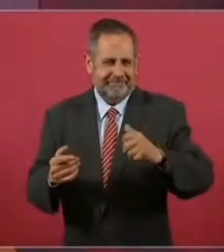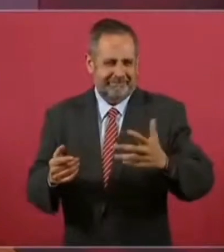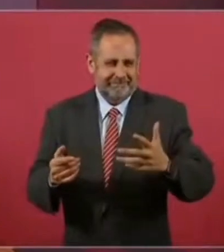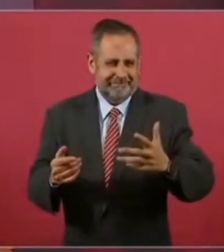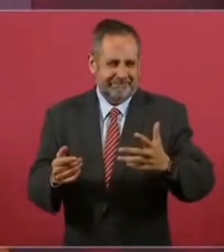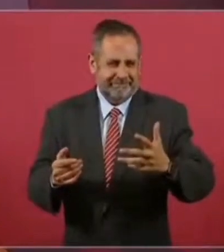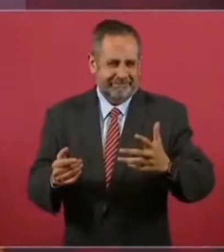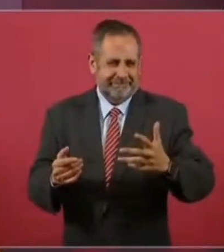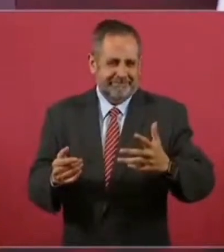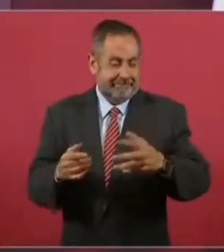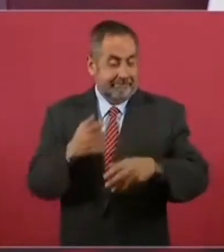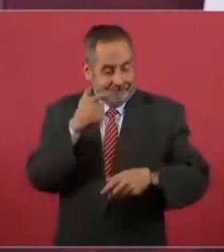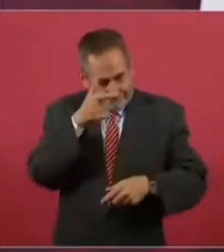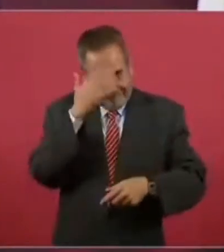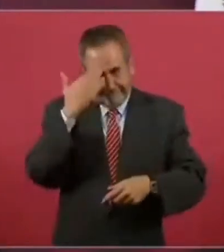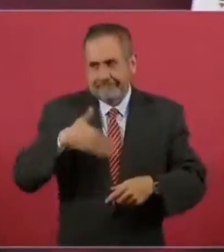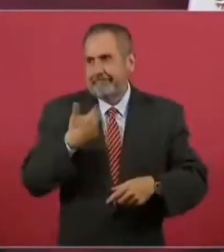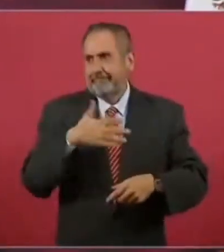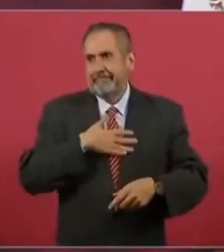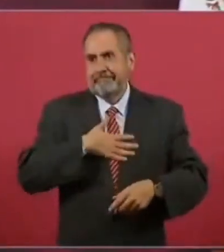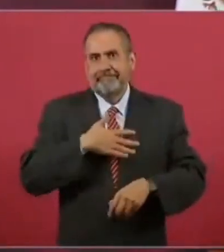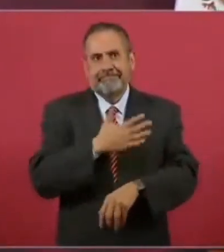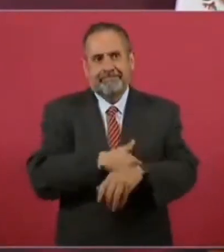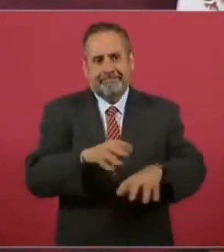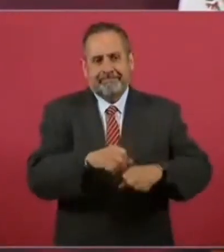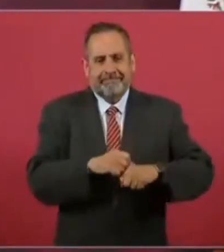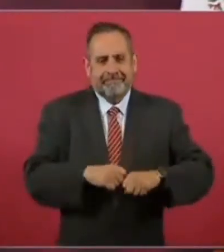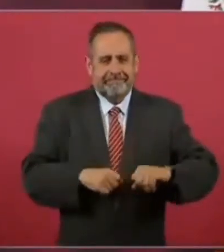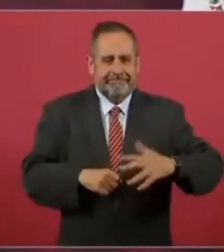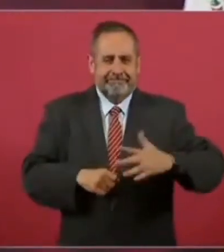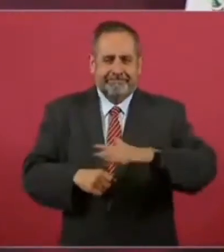Y así recuperó su brazo.